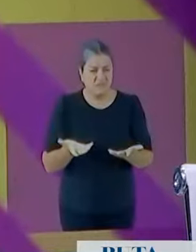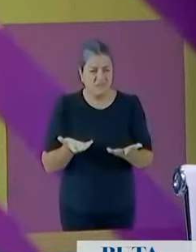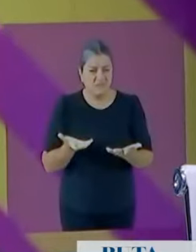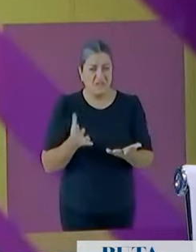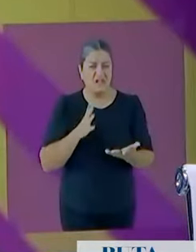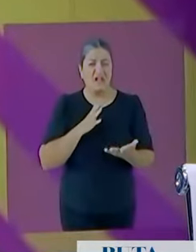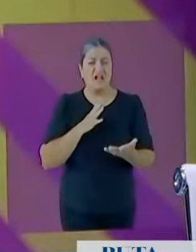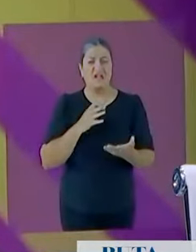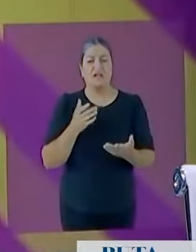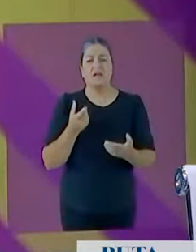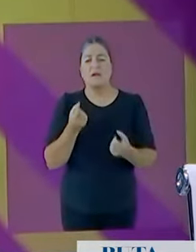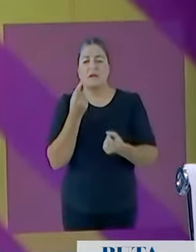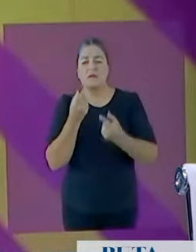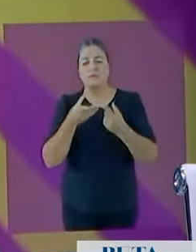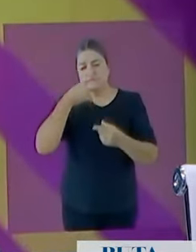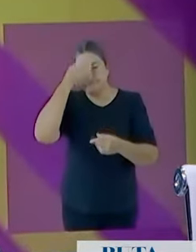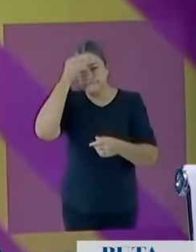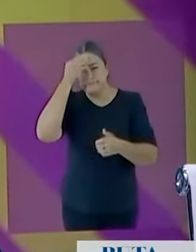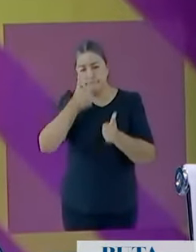la Corrupción, dice